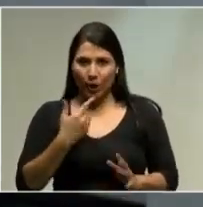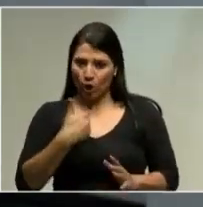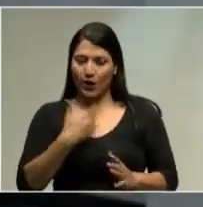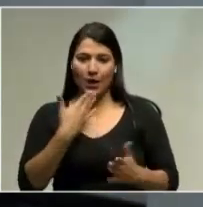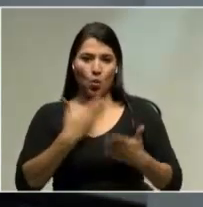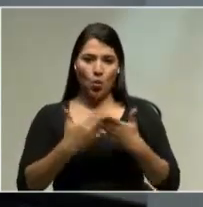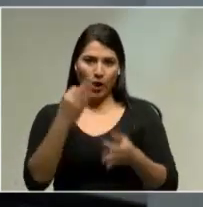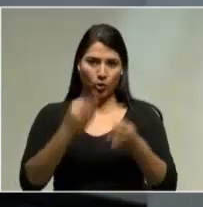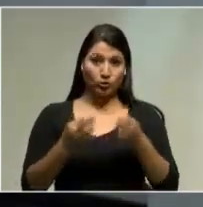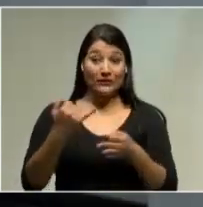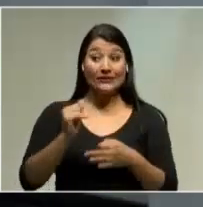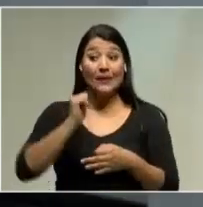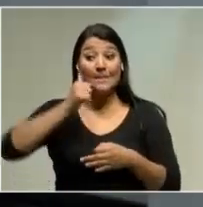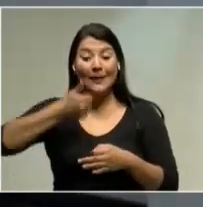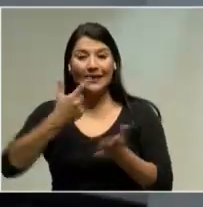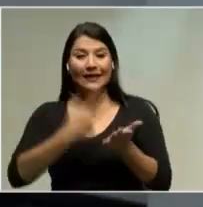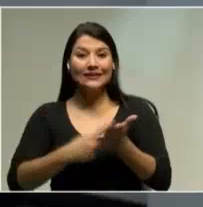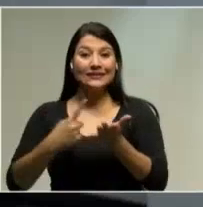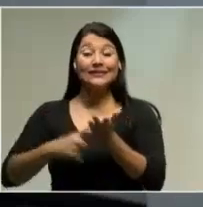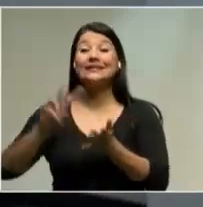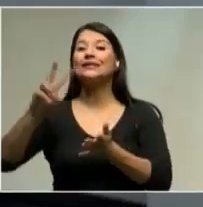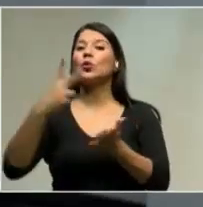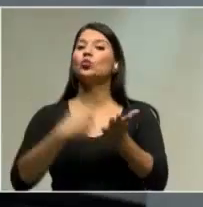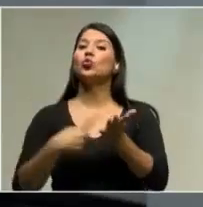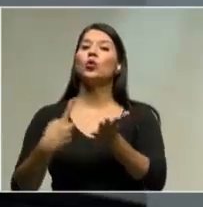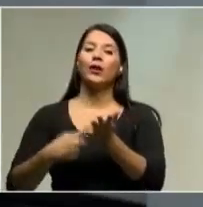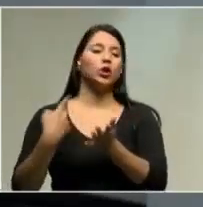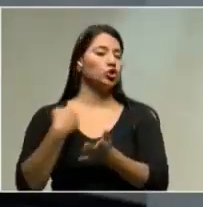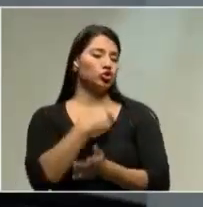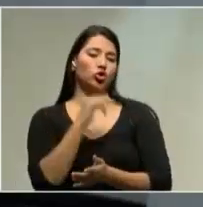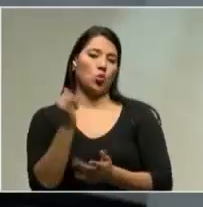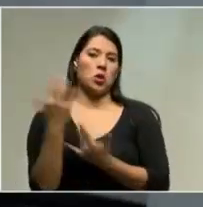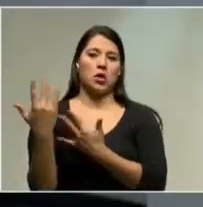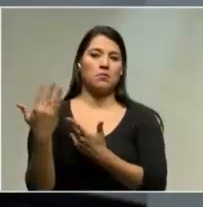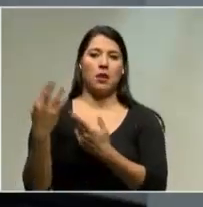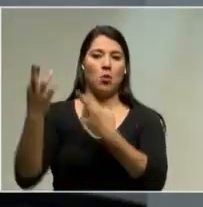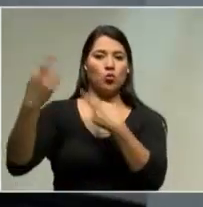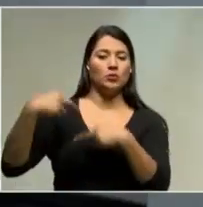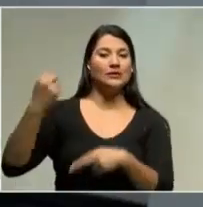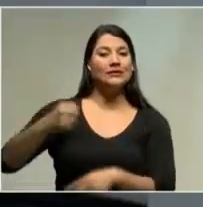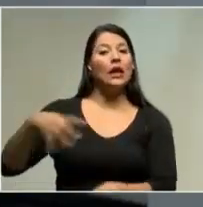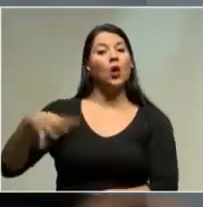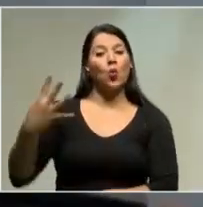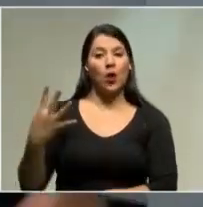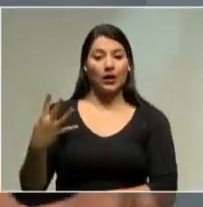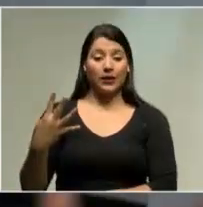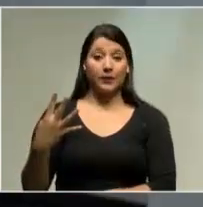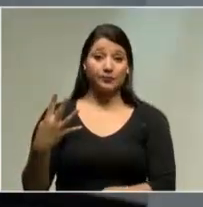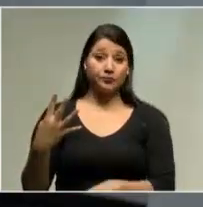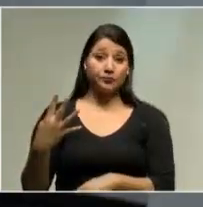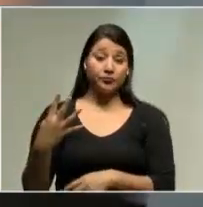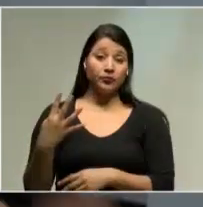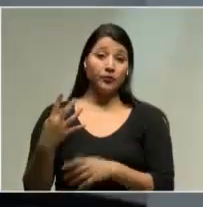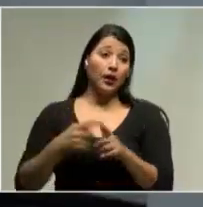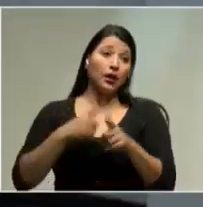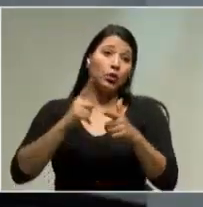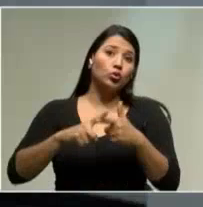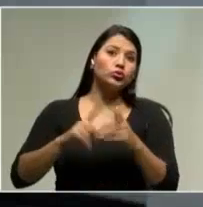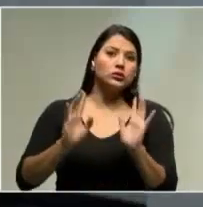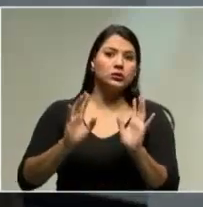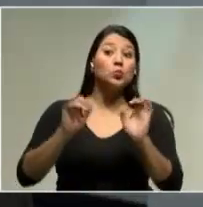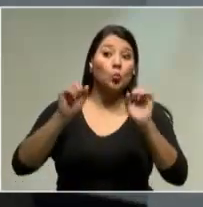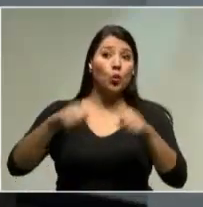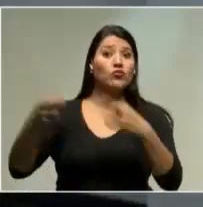mañana se vote el presupuesto en segundo debate, vamos a esperar con mucha atención esa sentencia, que en el caso de presupuestos puede venir después de la